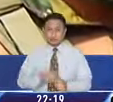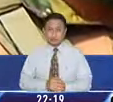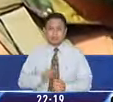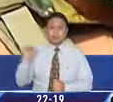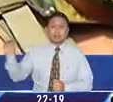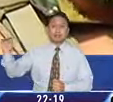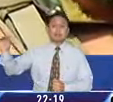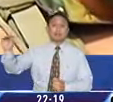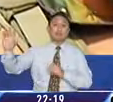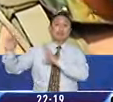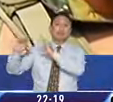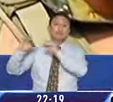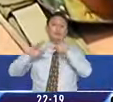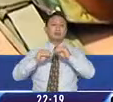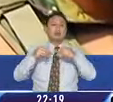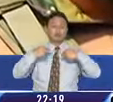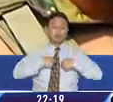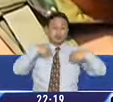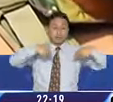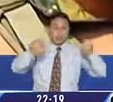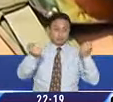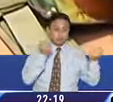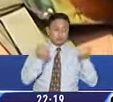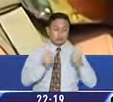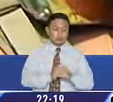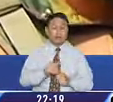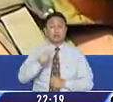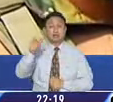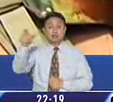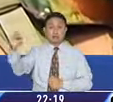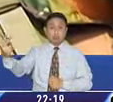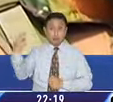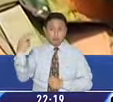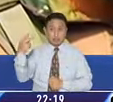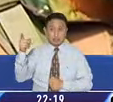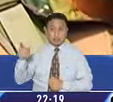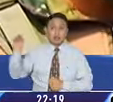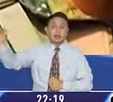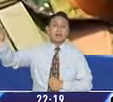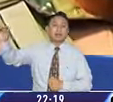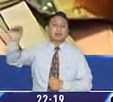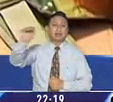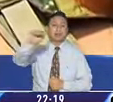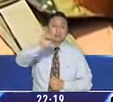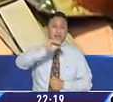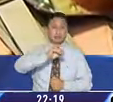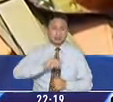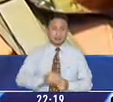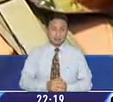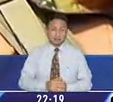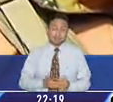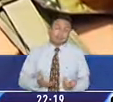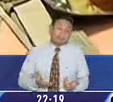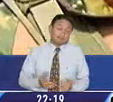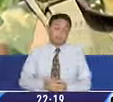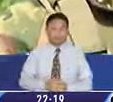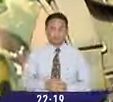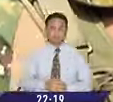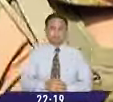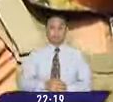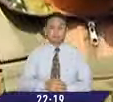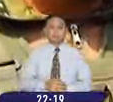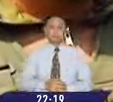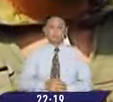que mientras nosotros estamos ejecutando algún tipo de control, los delincuentes sepan las actividades que estamos haciendo